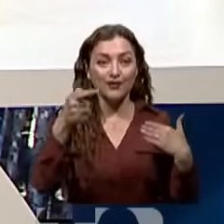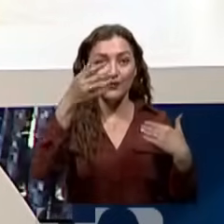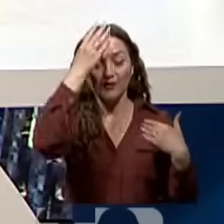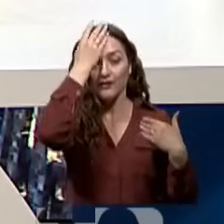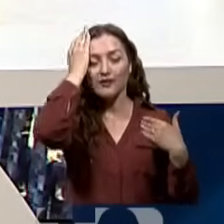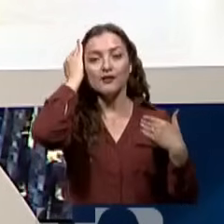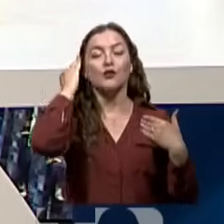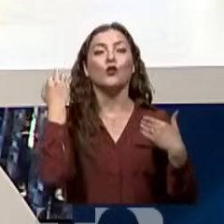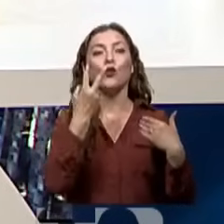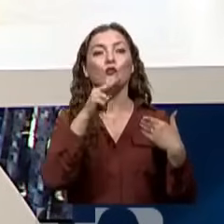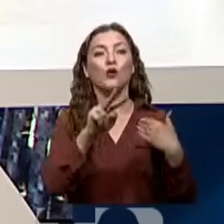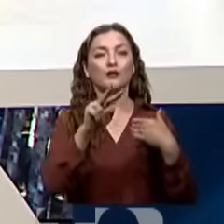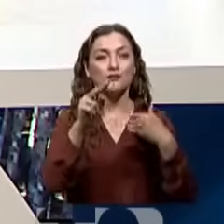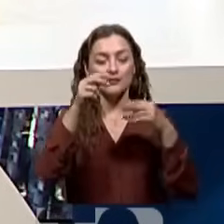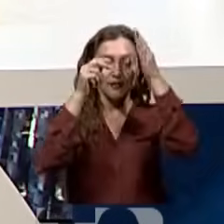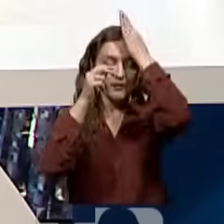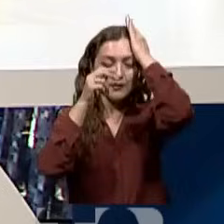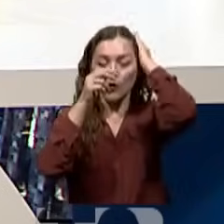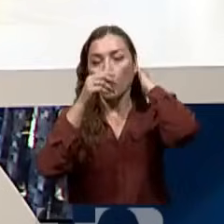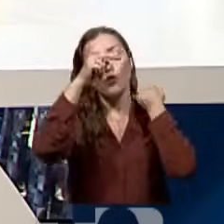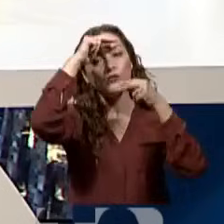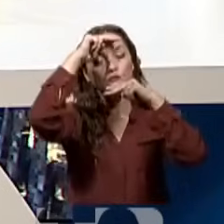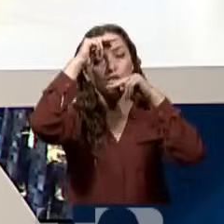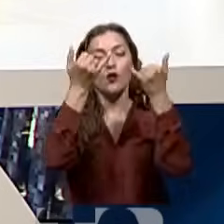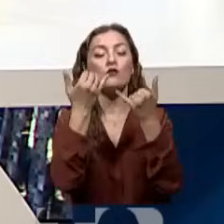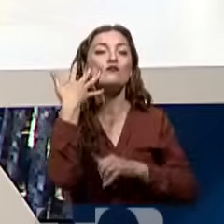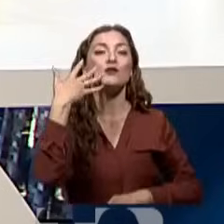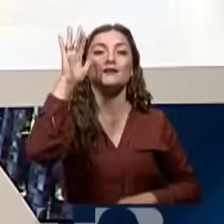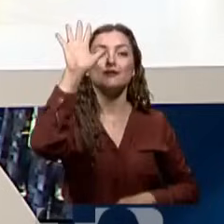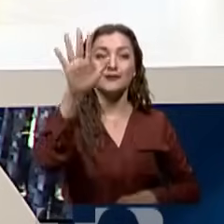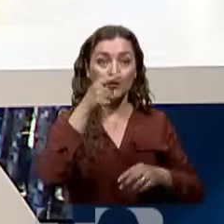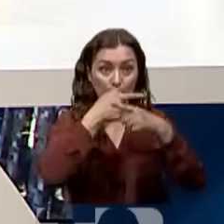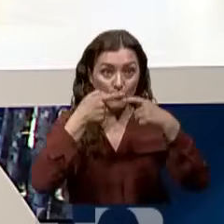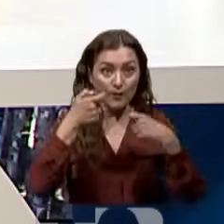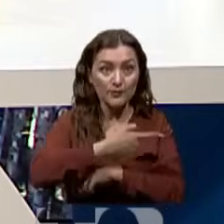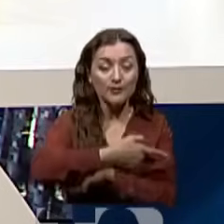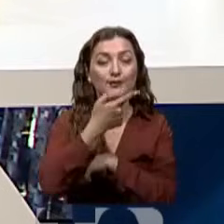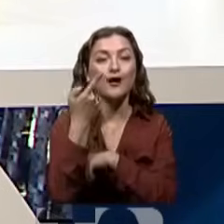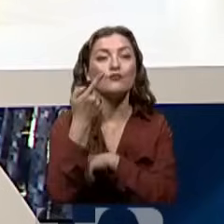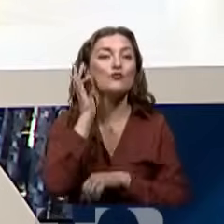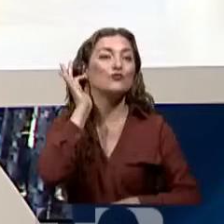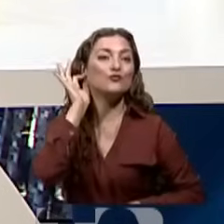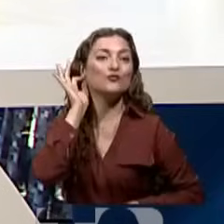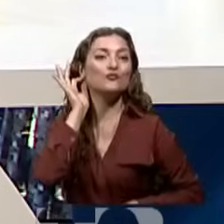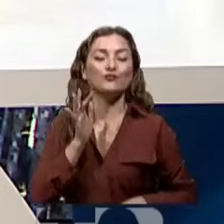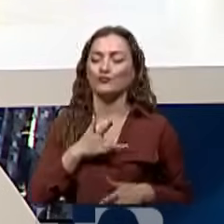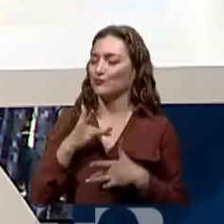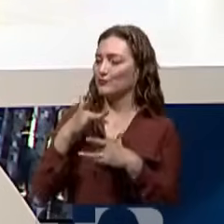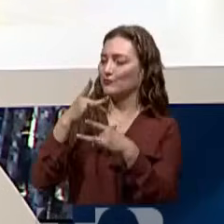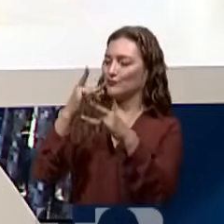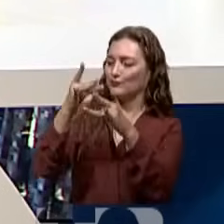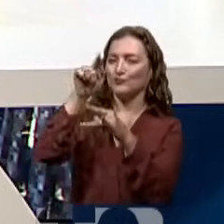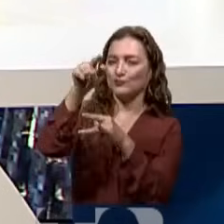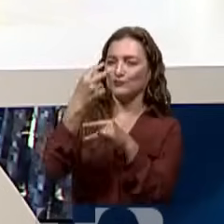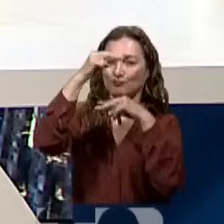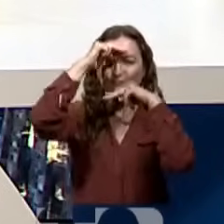nos eligen. Hoy es 5 de marzo, se acerca el Día de la Mujer. Estamos muy complacidos de tenerles. Helen, querida, buen día. ¿Qué tal, Gaby,